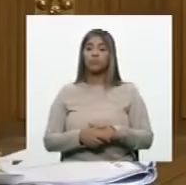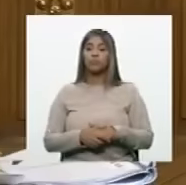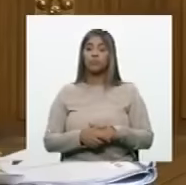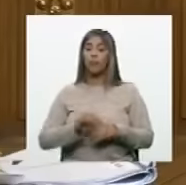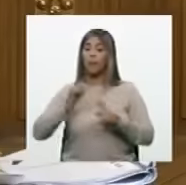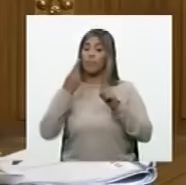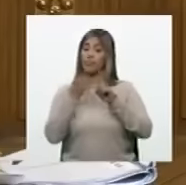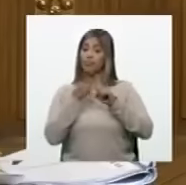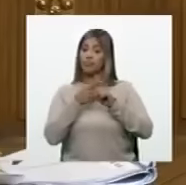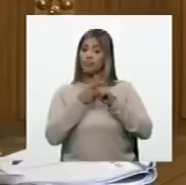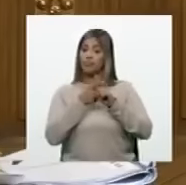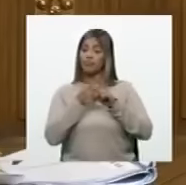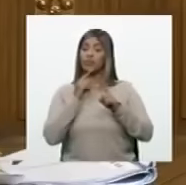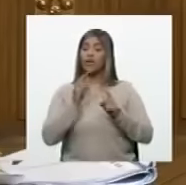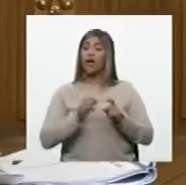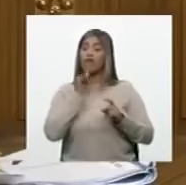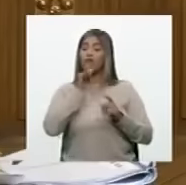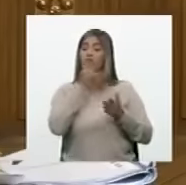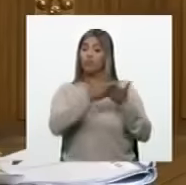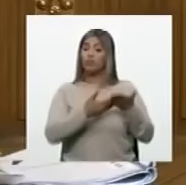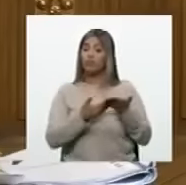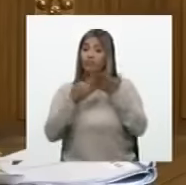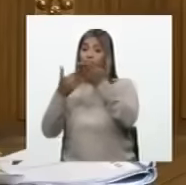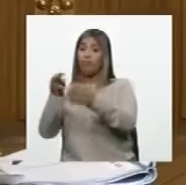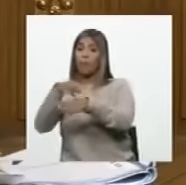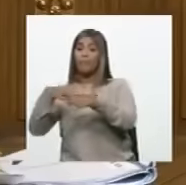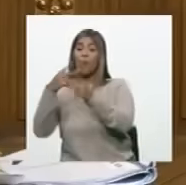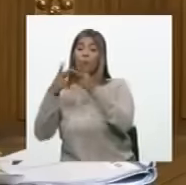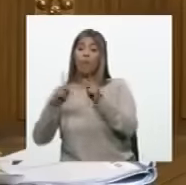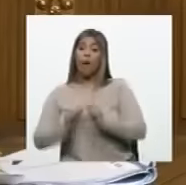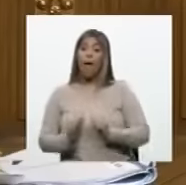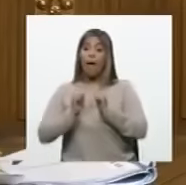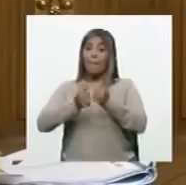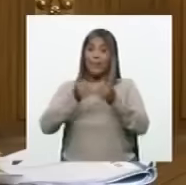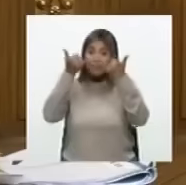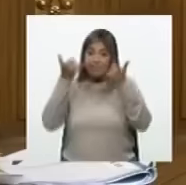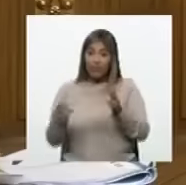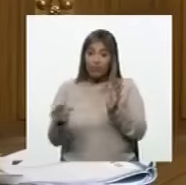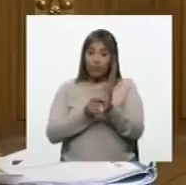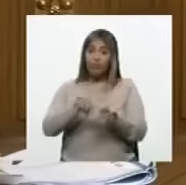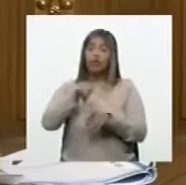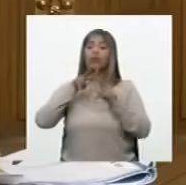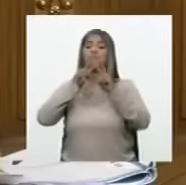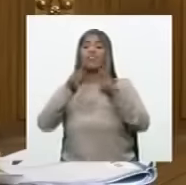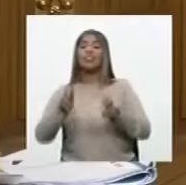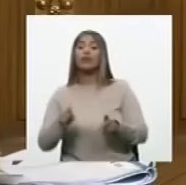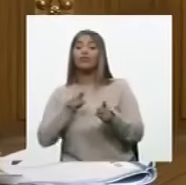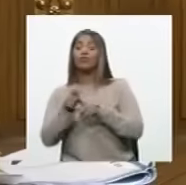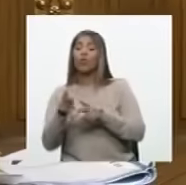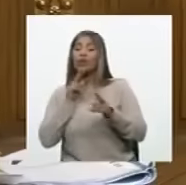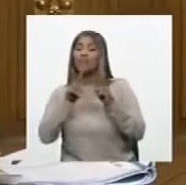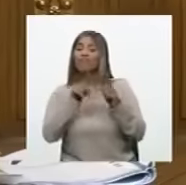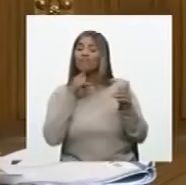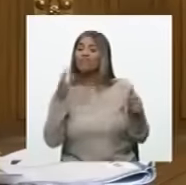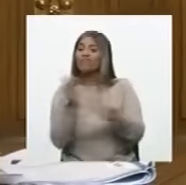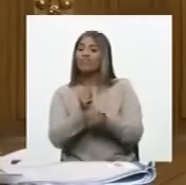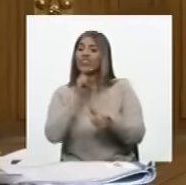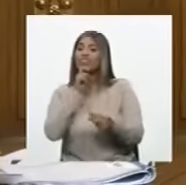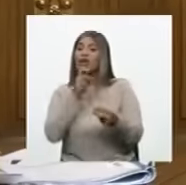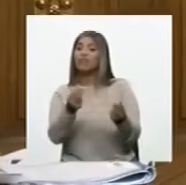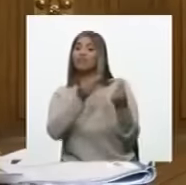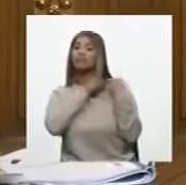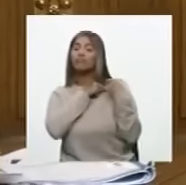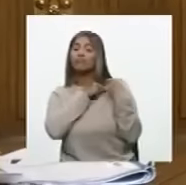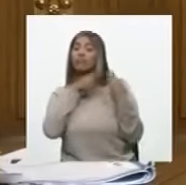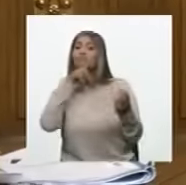En primer lugar, remitir este informe al Ministerio Público con el fin de que se inicie de manera inmediata la investigación conducente para determinar las